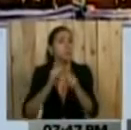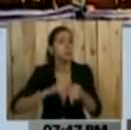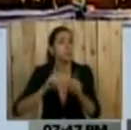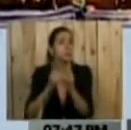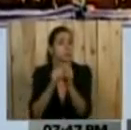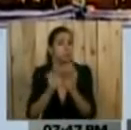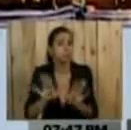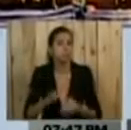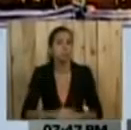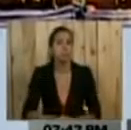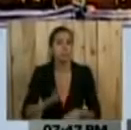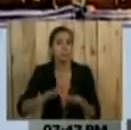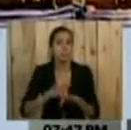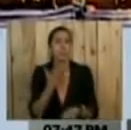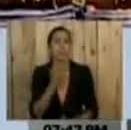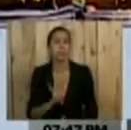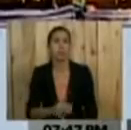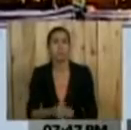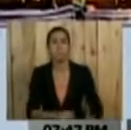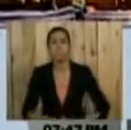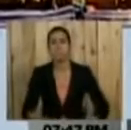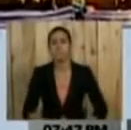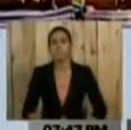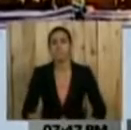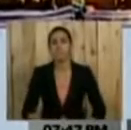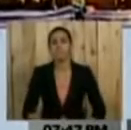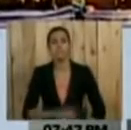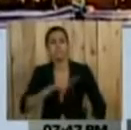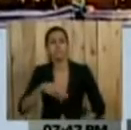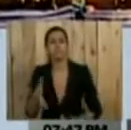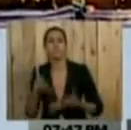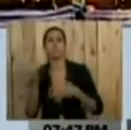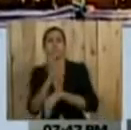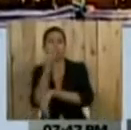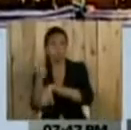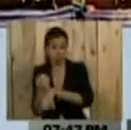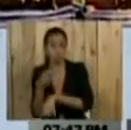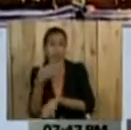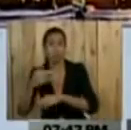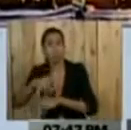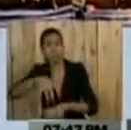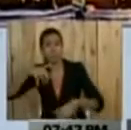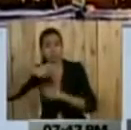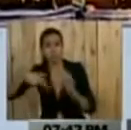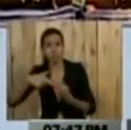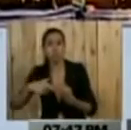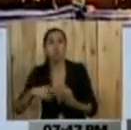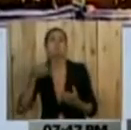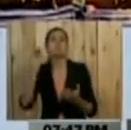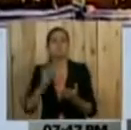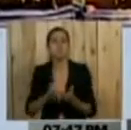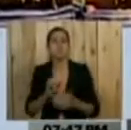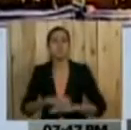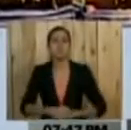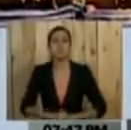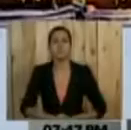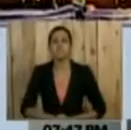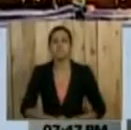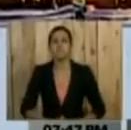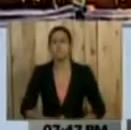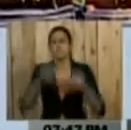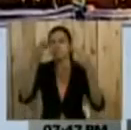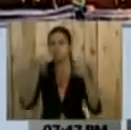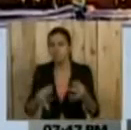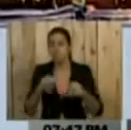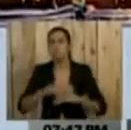Yo les digo, mira, si hoy hubiera elecciones nuevamente en la Asamblea Nacional, la revolución recobraría la Asamblea Nacional y tendríamos una muy